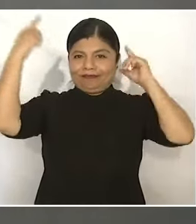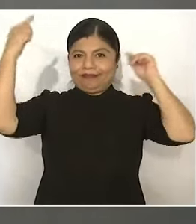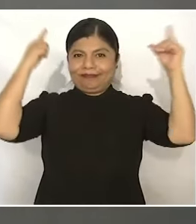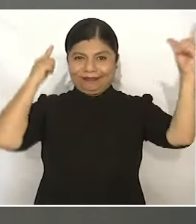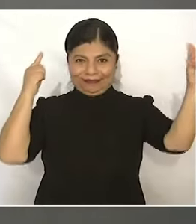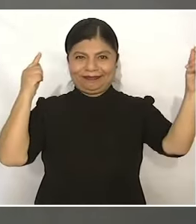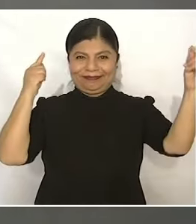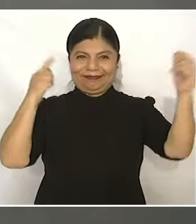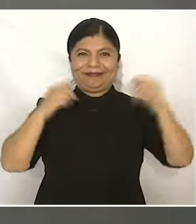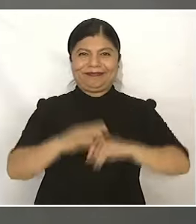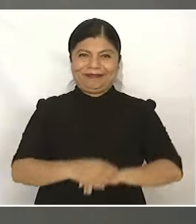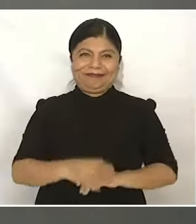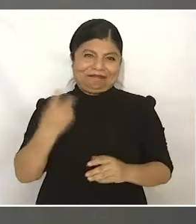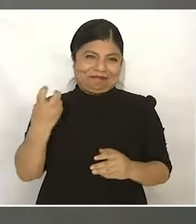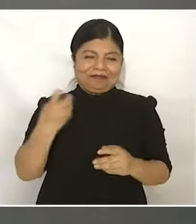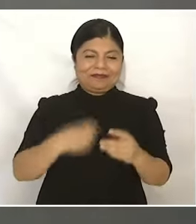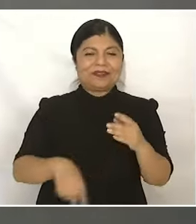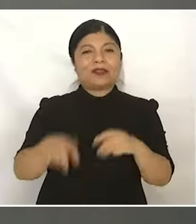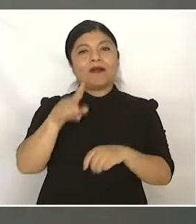es después de la preparatoria,